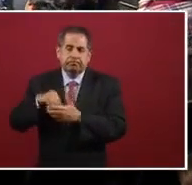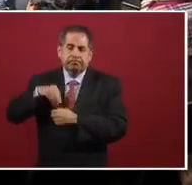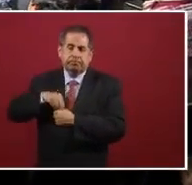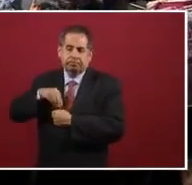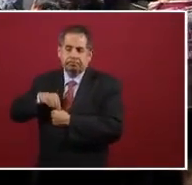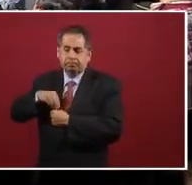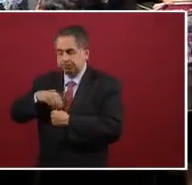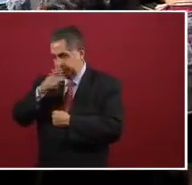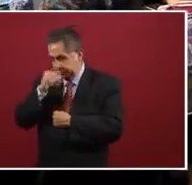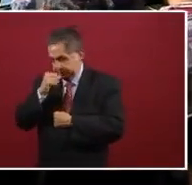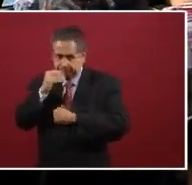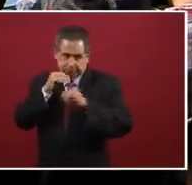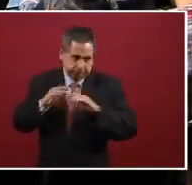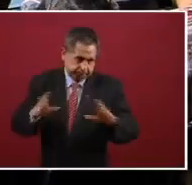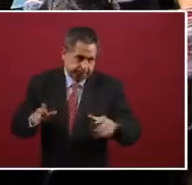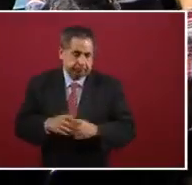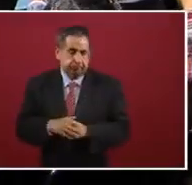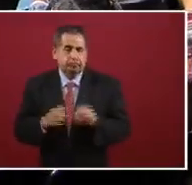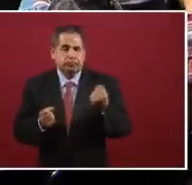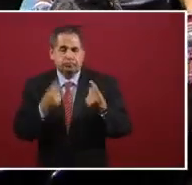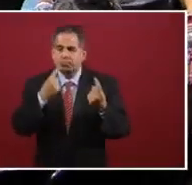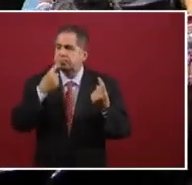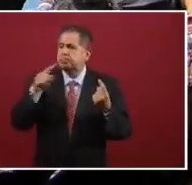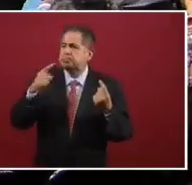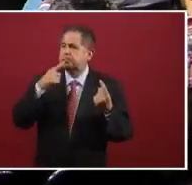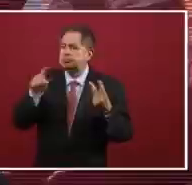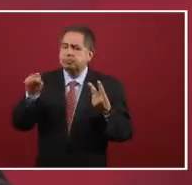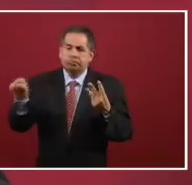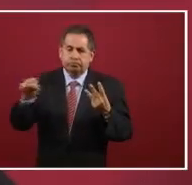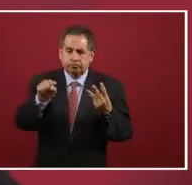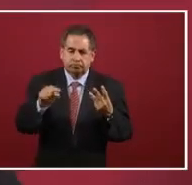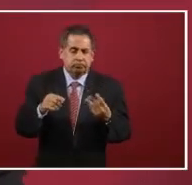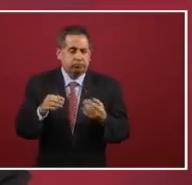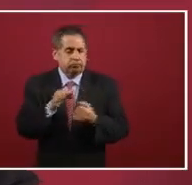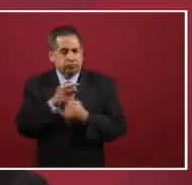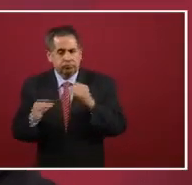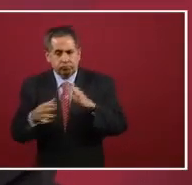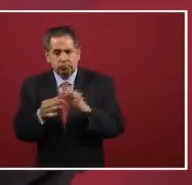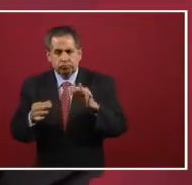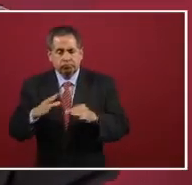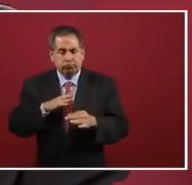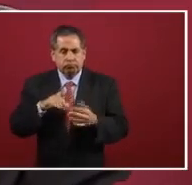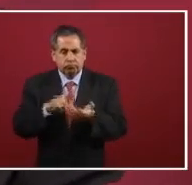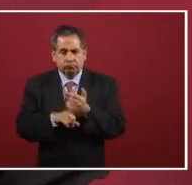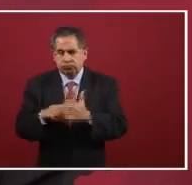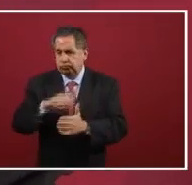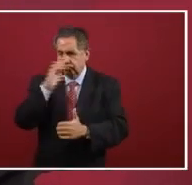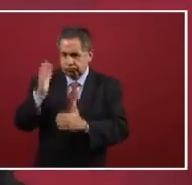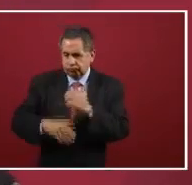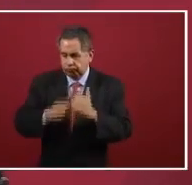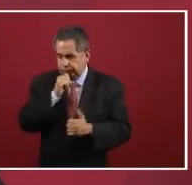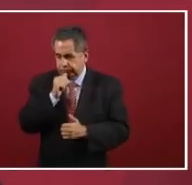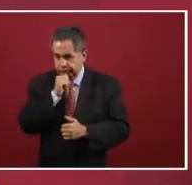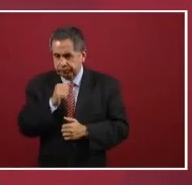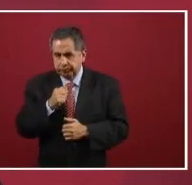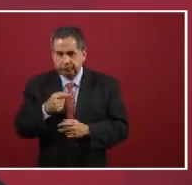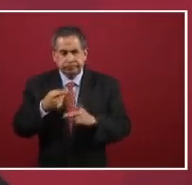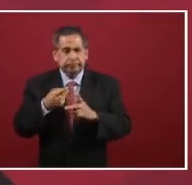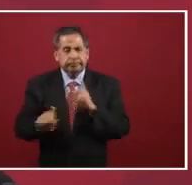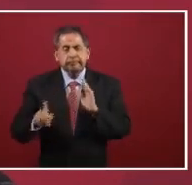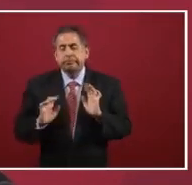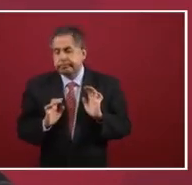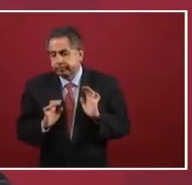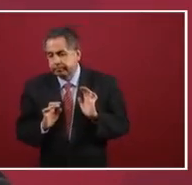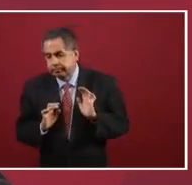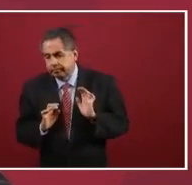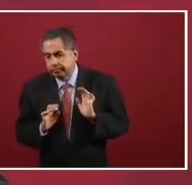hay denuncias en las contralorías y finalmente, pues esto no ha concluido, es la presunción de inocencia,